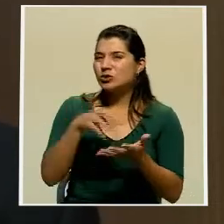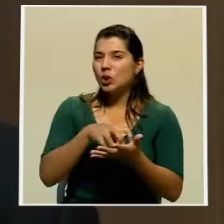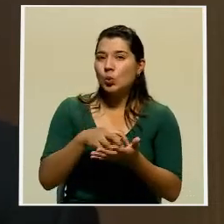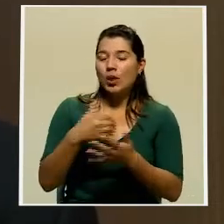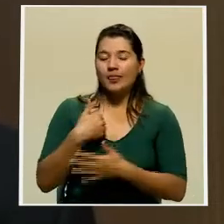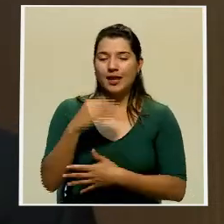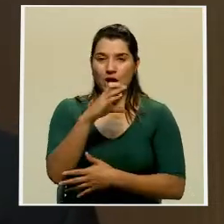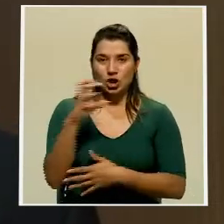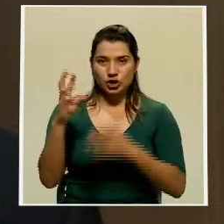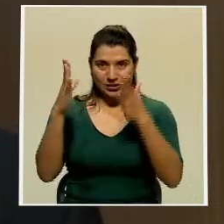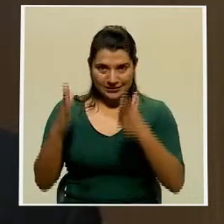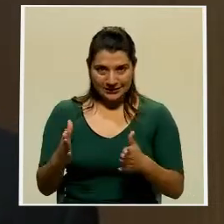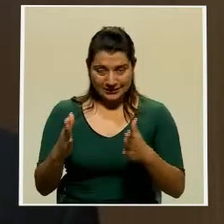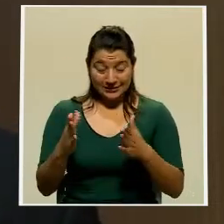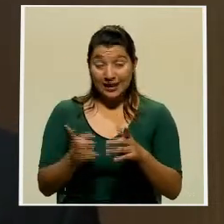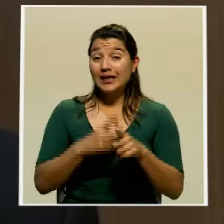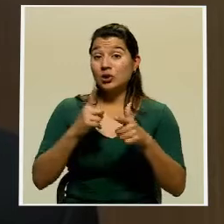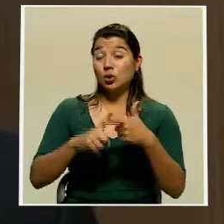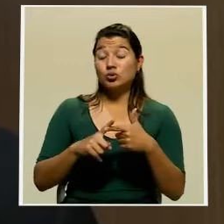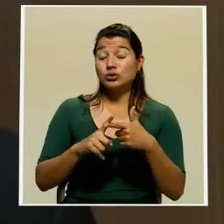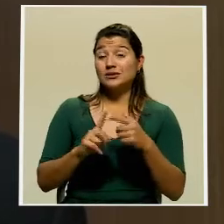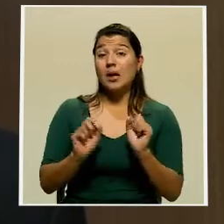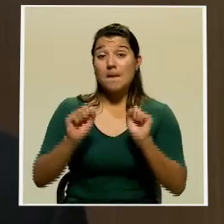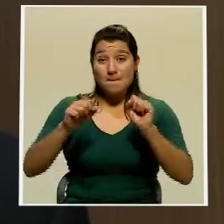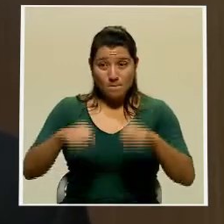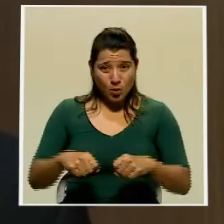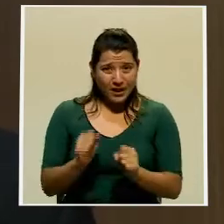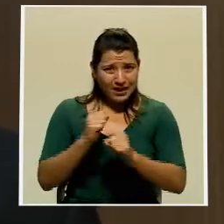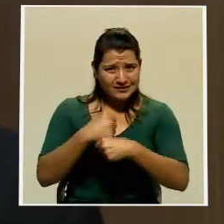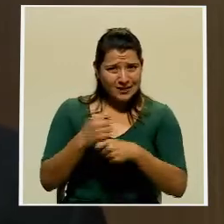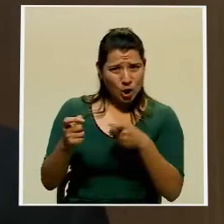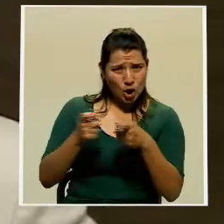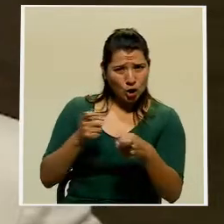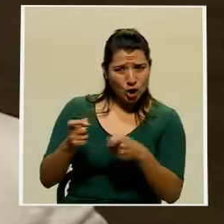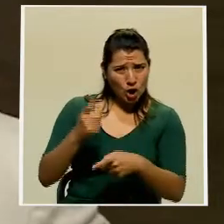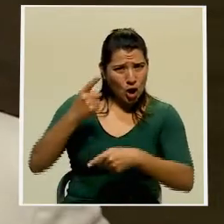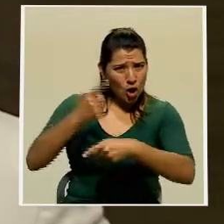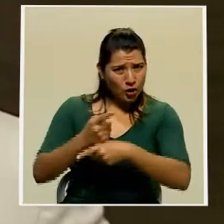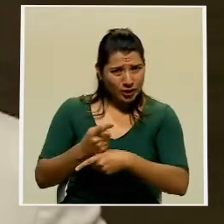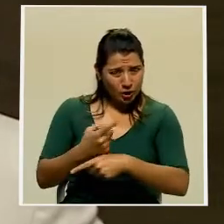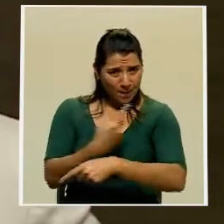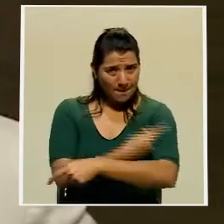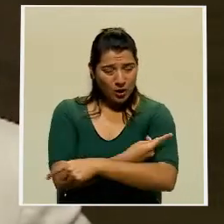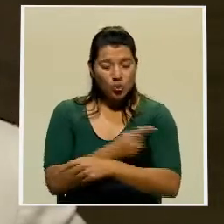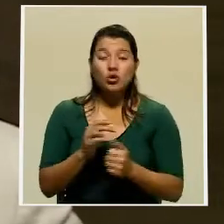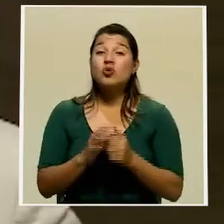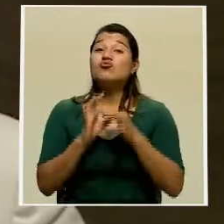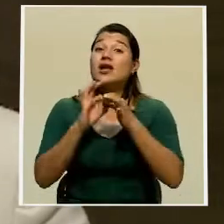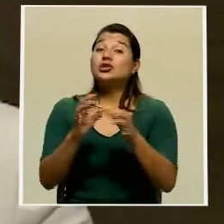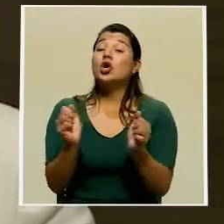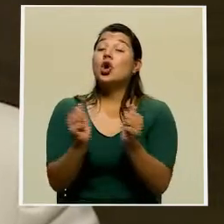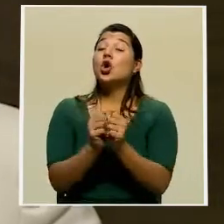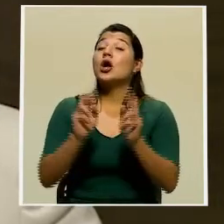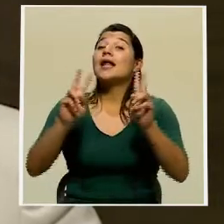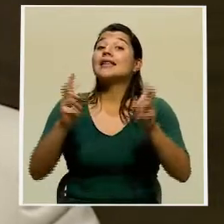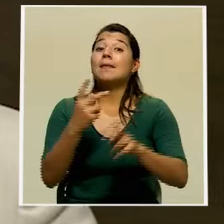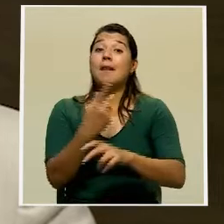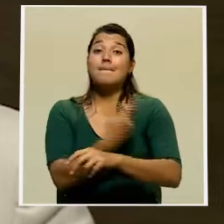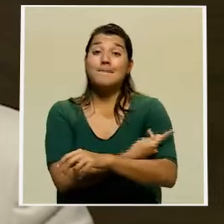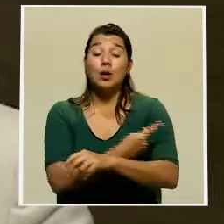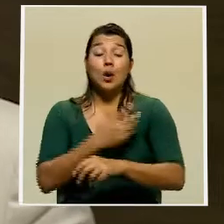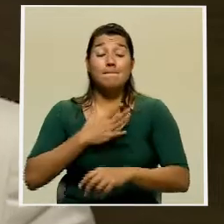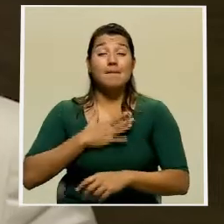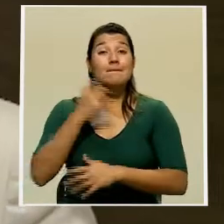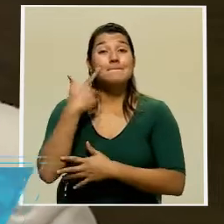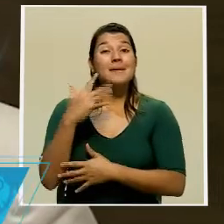tenemos. ¿Se podrá hacer un manejo correcto de estos recursos? Concerniente al tema de la vacunación, me parece que